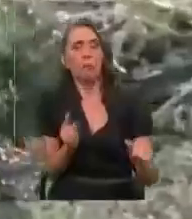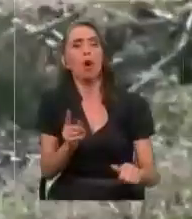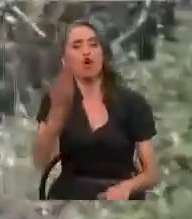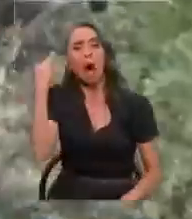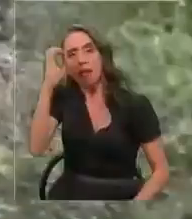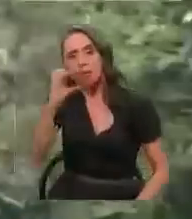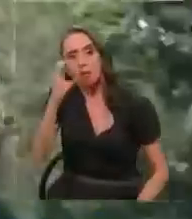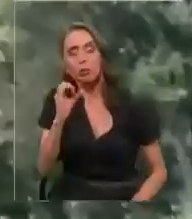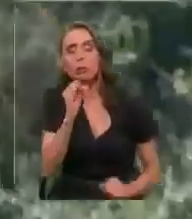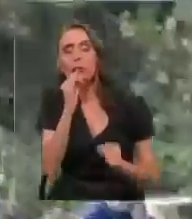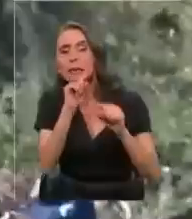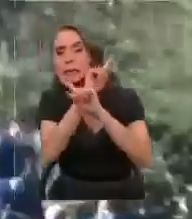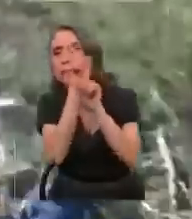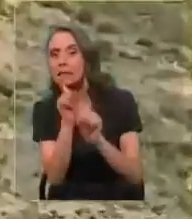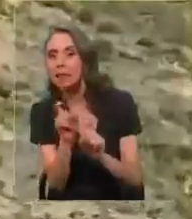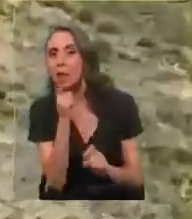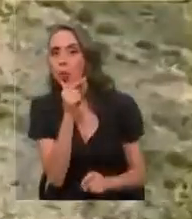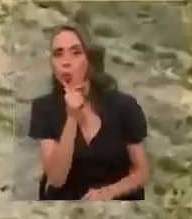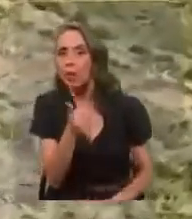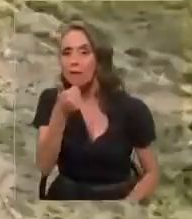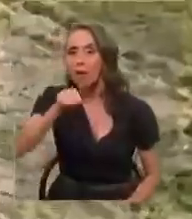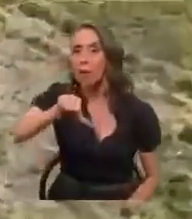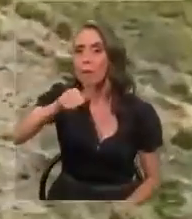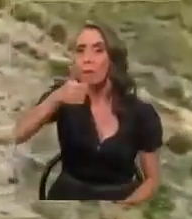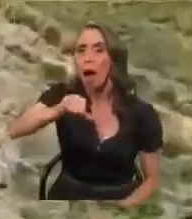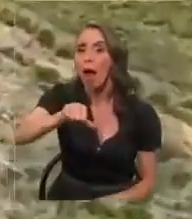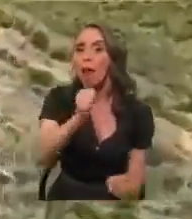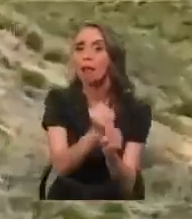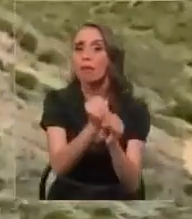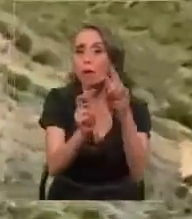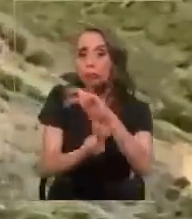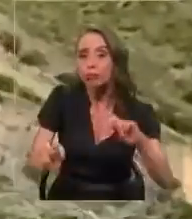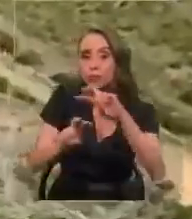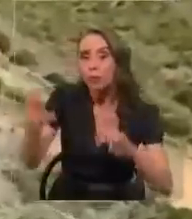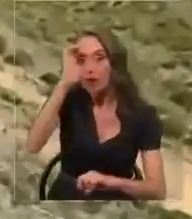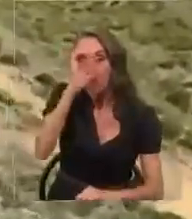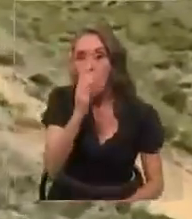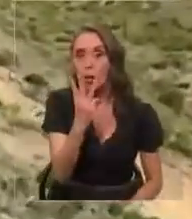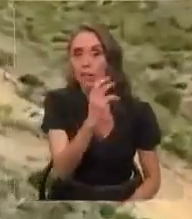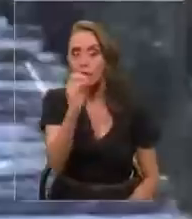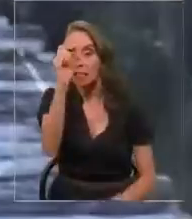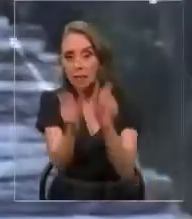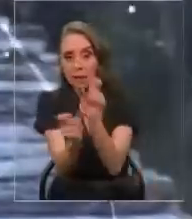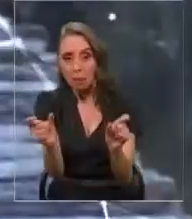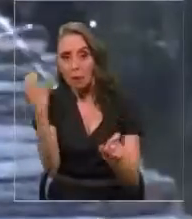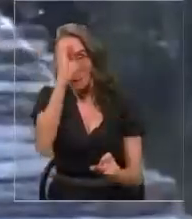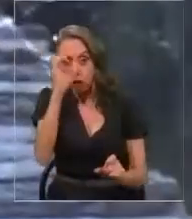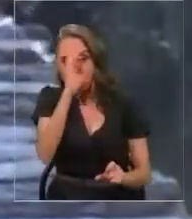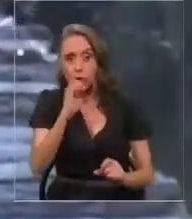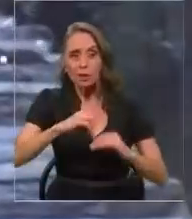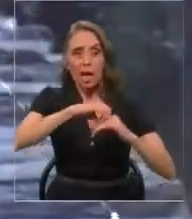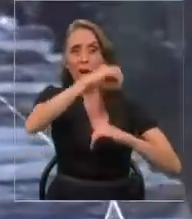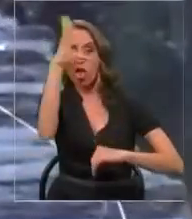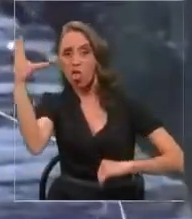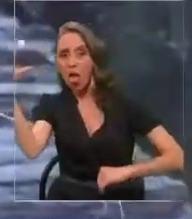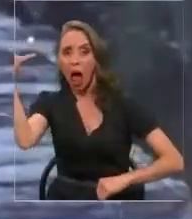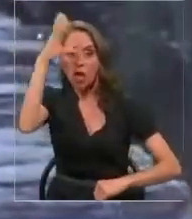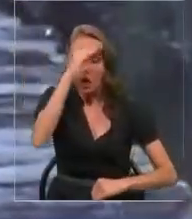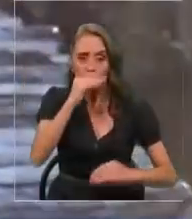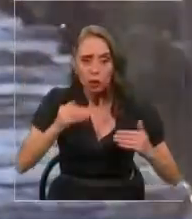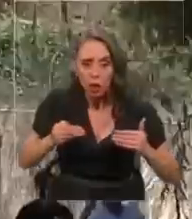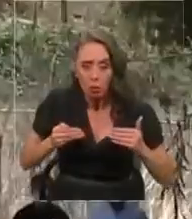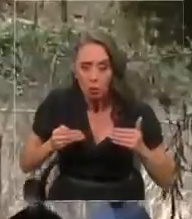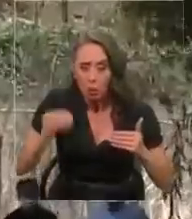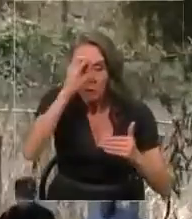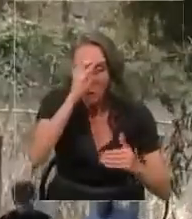rastreado? Interrogante que pone en duda la eficacia de la búsqueda, con más de 300 personas trabajando día y noche,